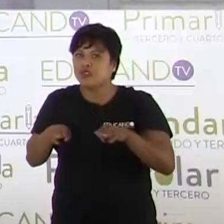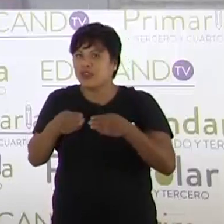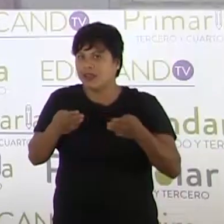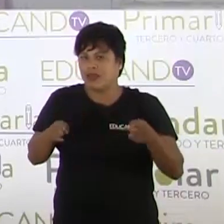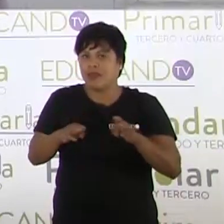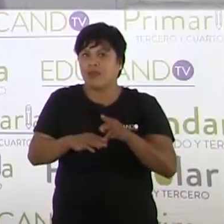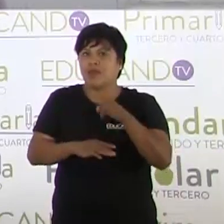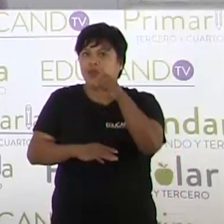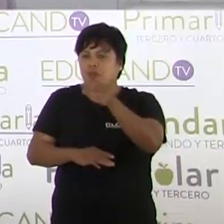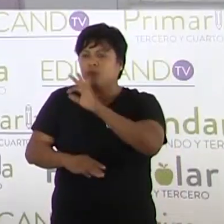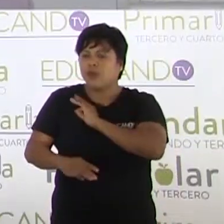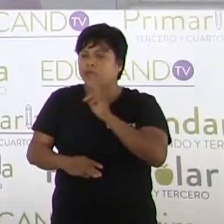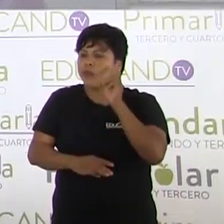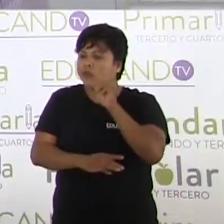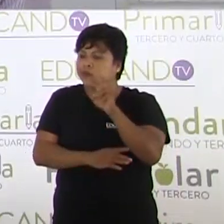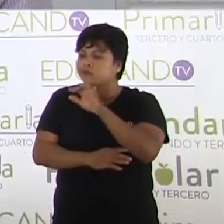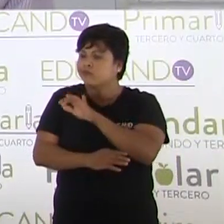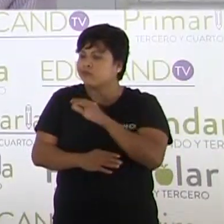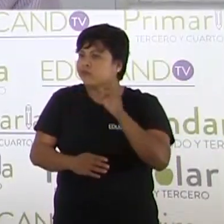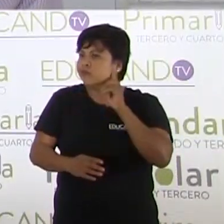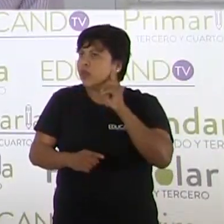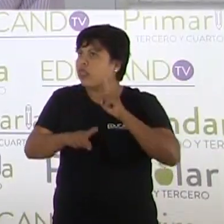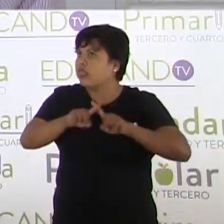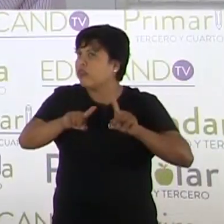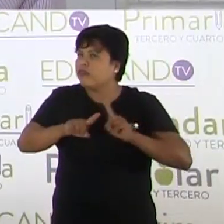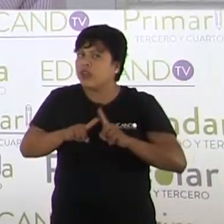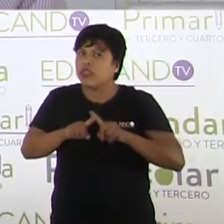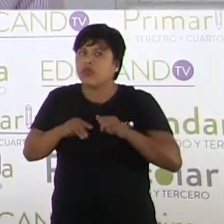y revisamos diferentes